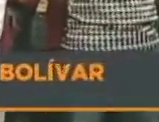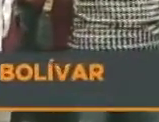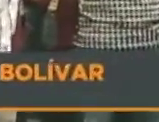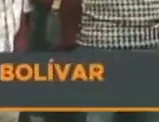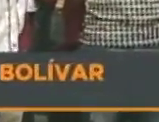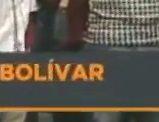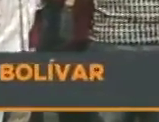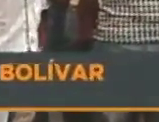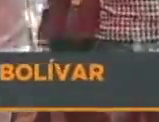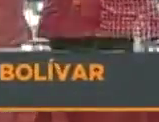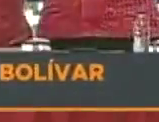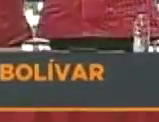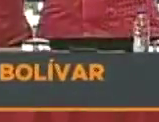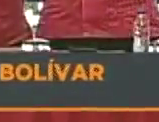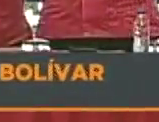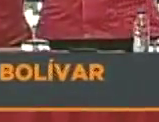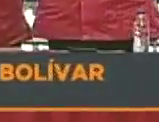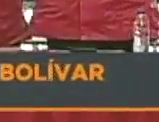Va a la derecha